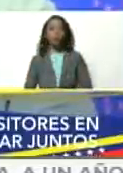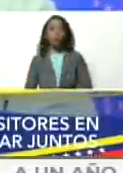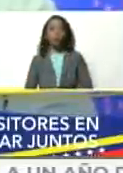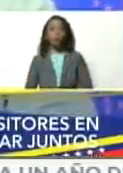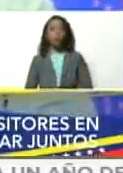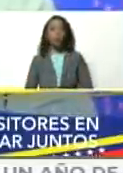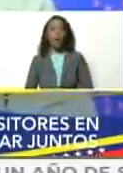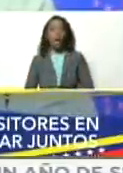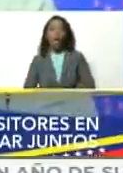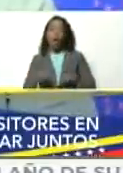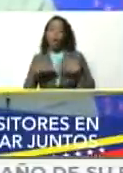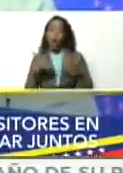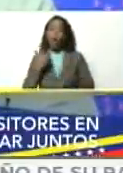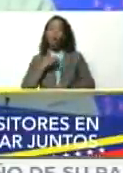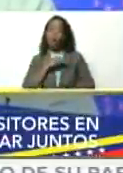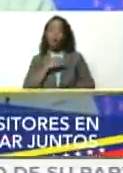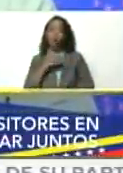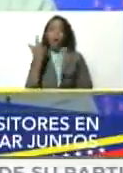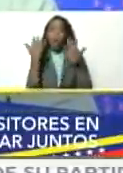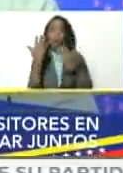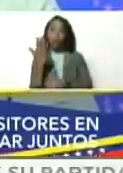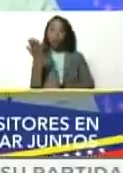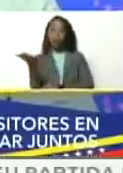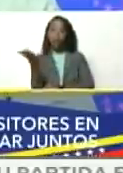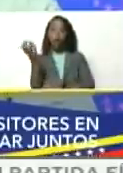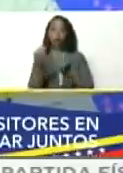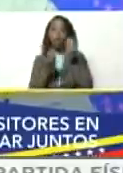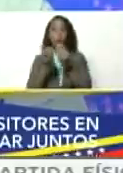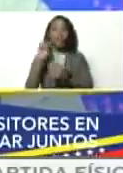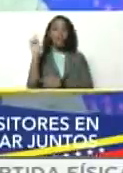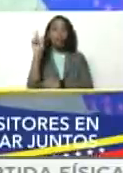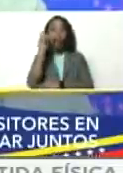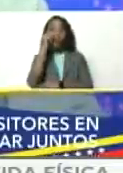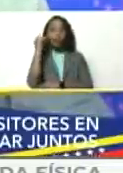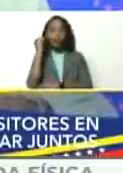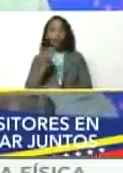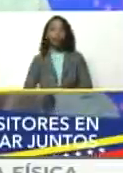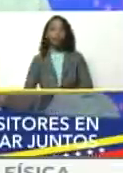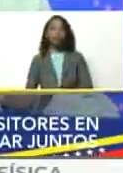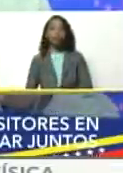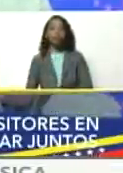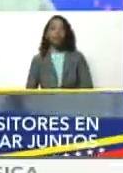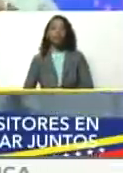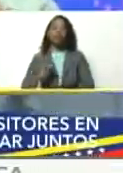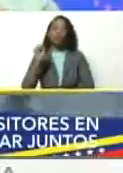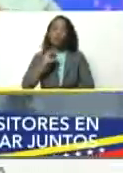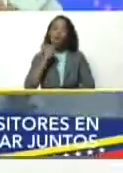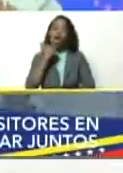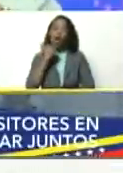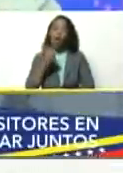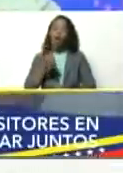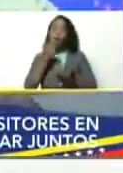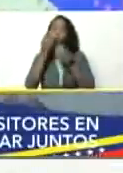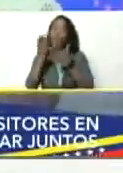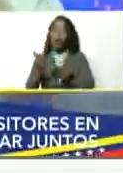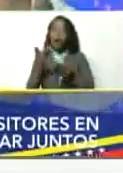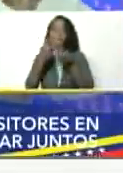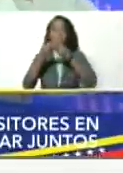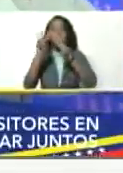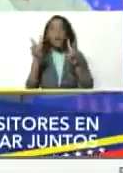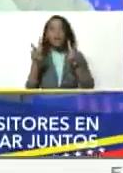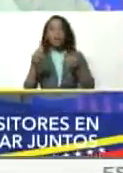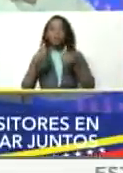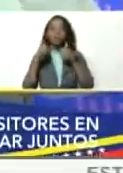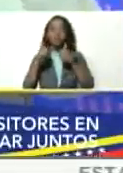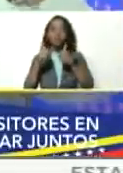y a los cuales le tendemos también nuestra mano, como venezolanos y venezolanas. Si es por las buenas y en paz,